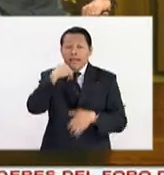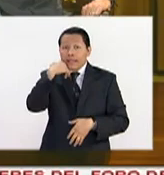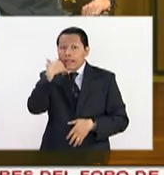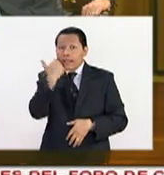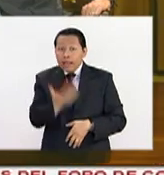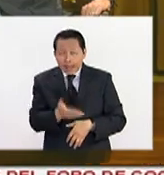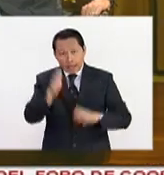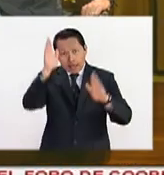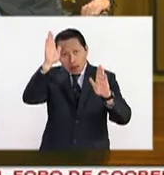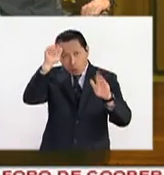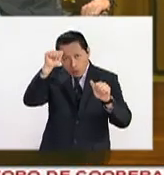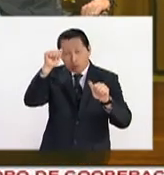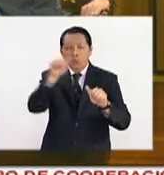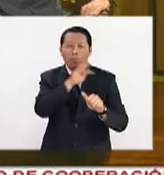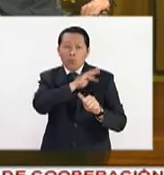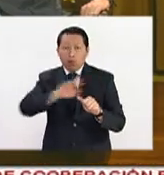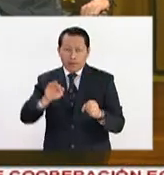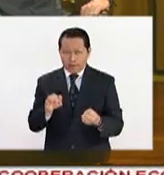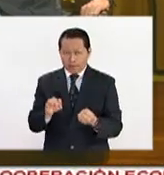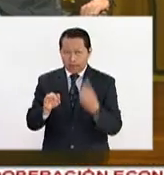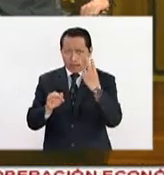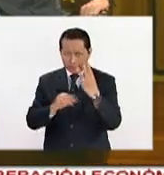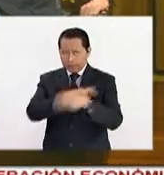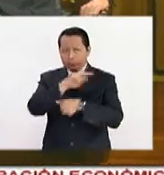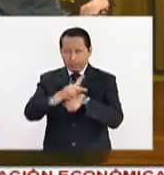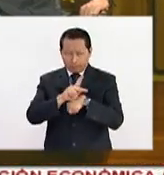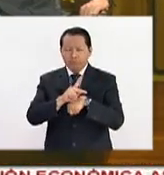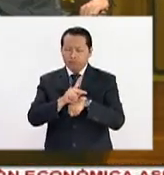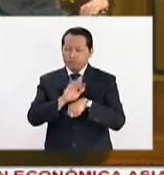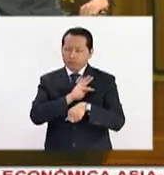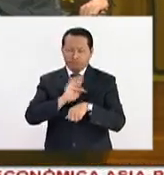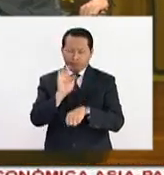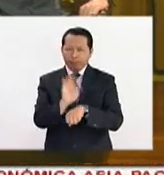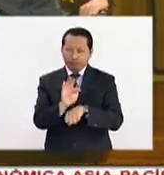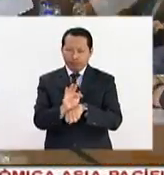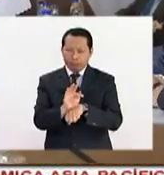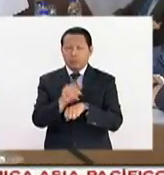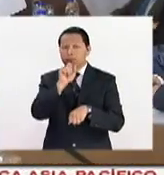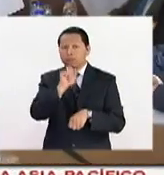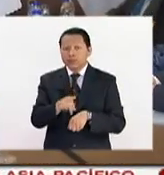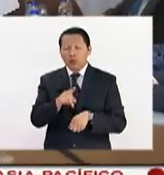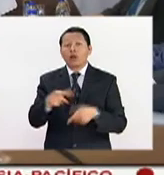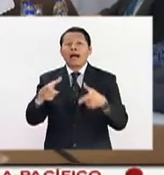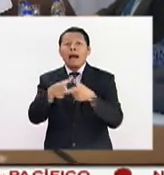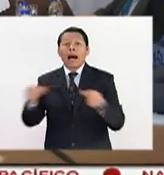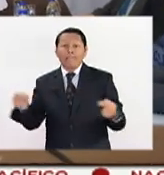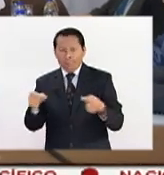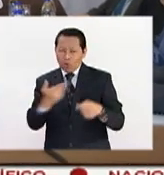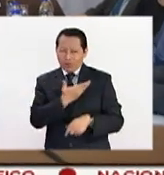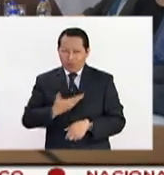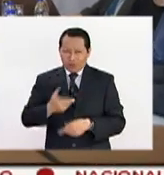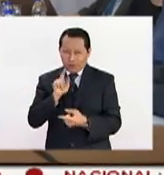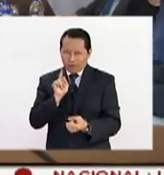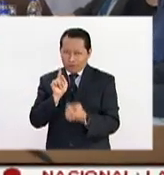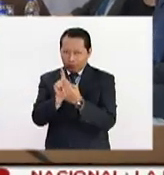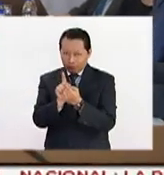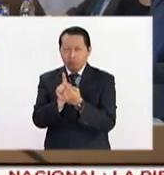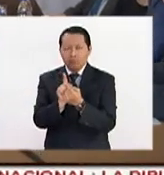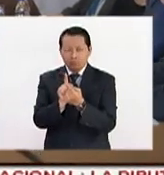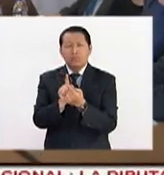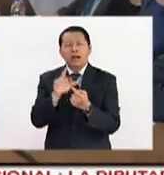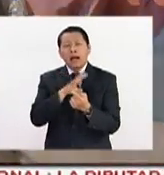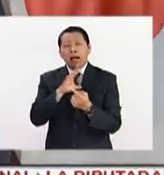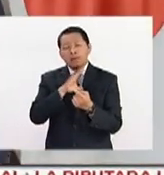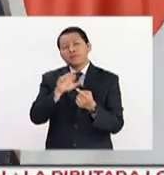acuerdo que beneficie a los 3 países. También el presidente Peña se reunió con el primer ministro de Japón, Shinzo Abe, y